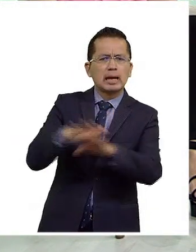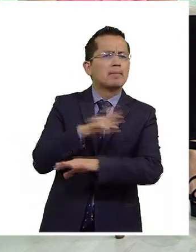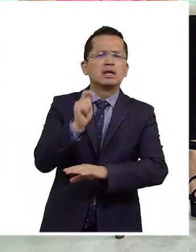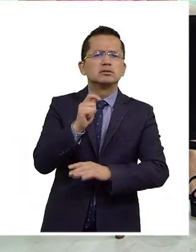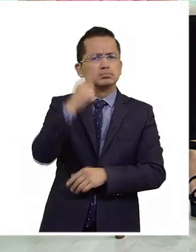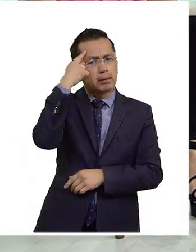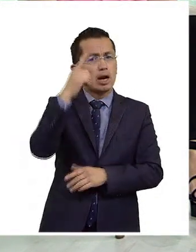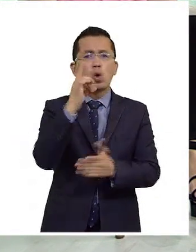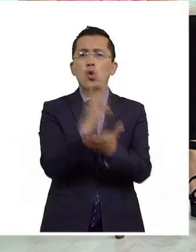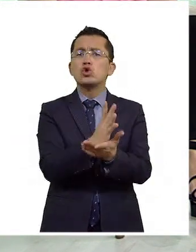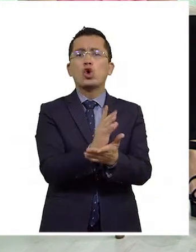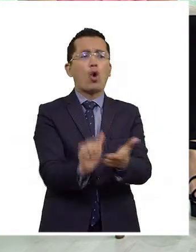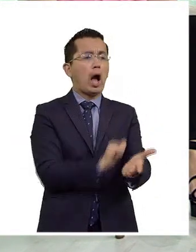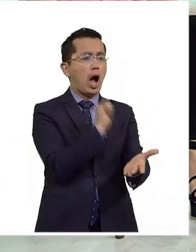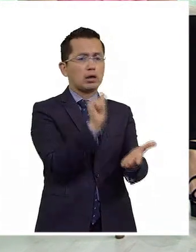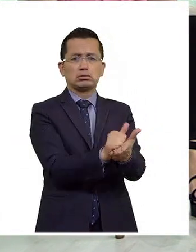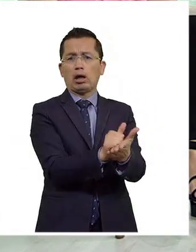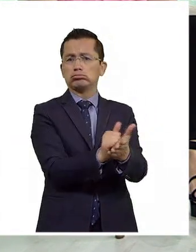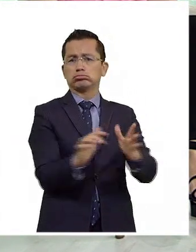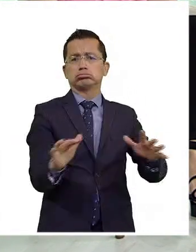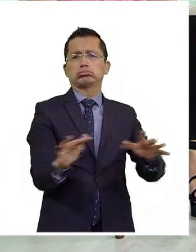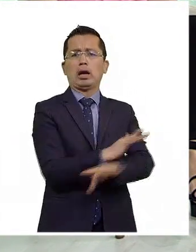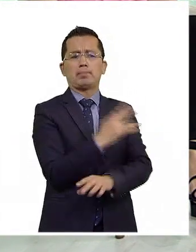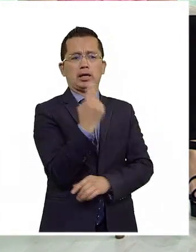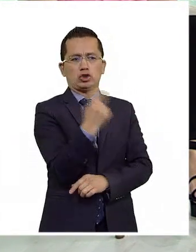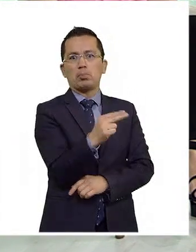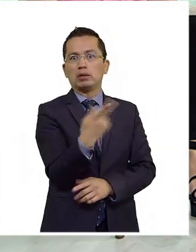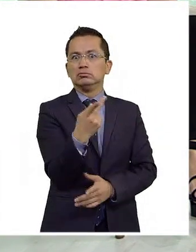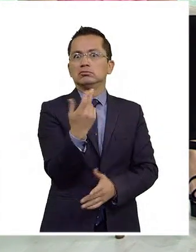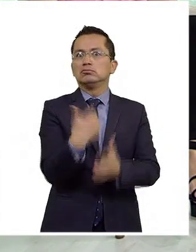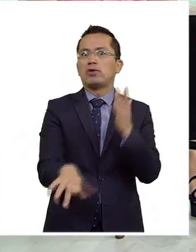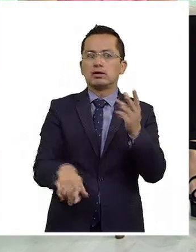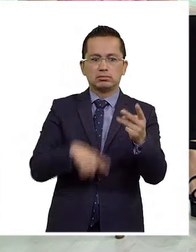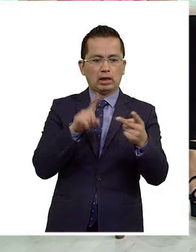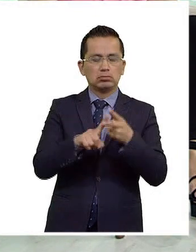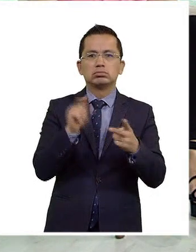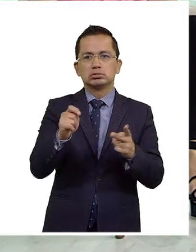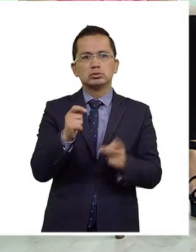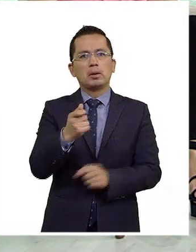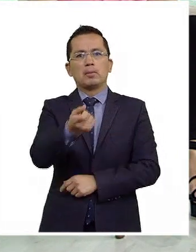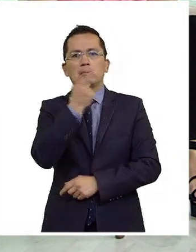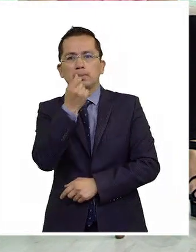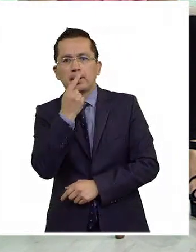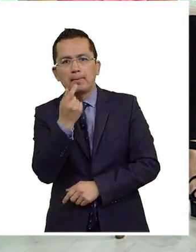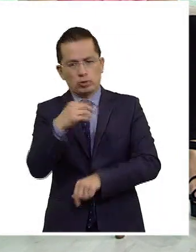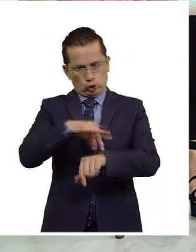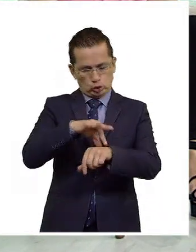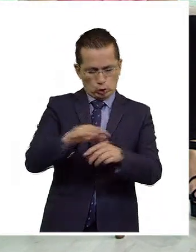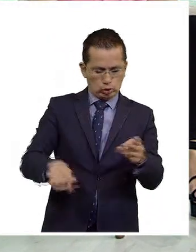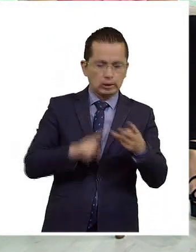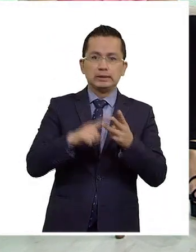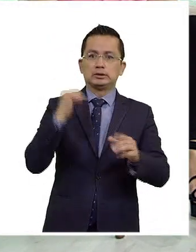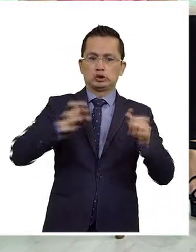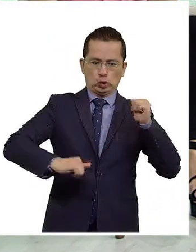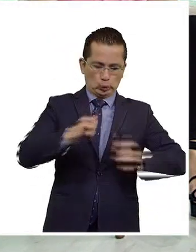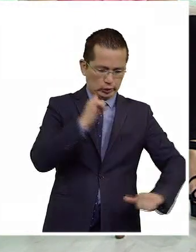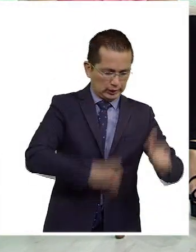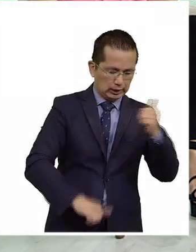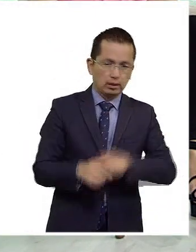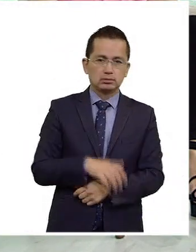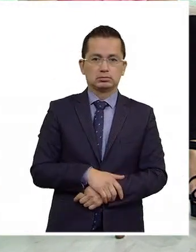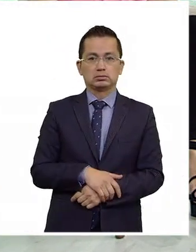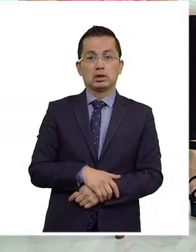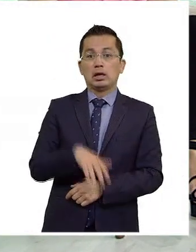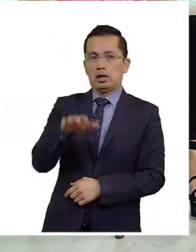hormonal, cirugías y todas estas cuestiones. Y principalmente no lo contempla porque los diputados no somos quien para